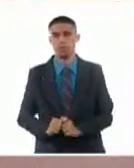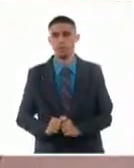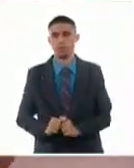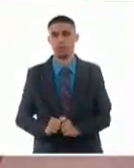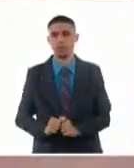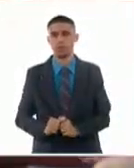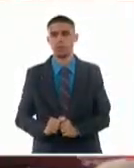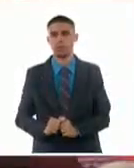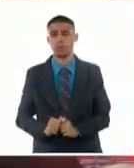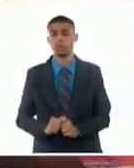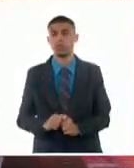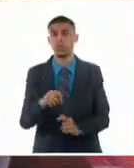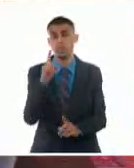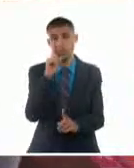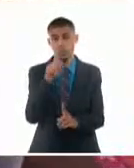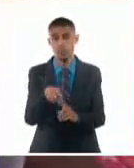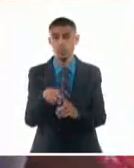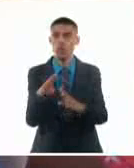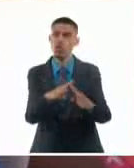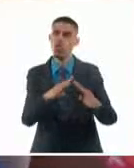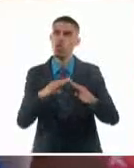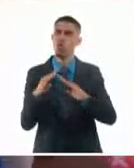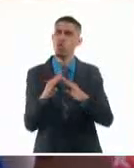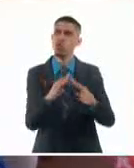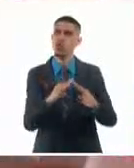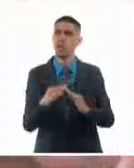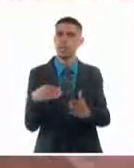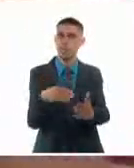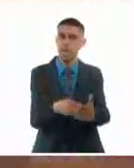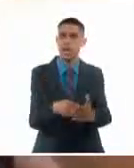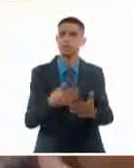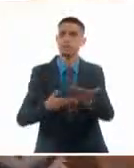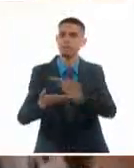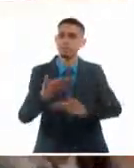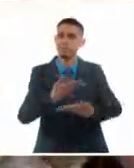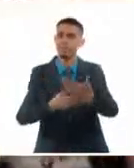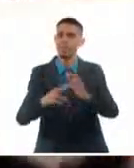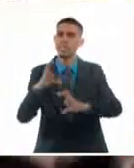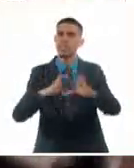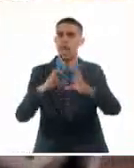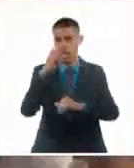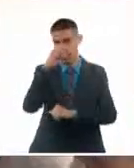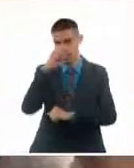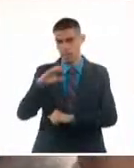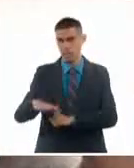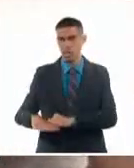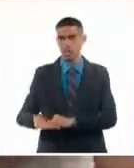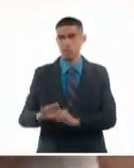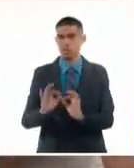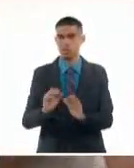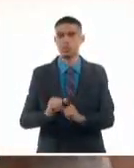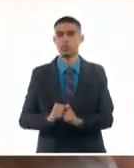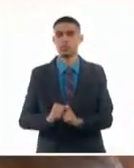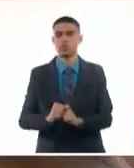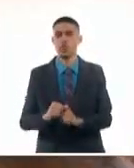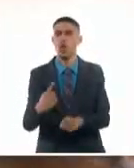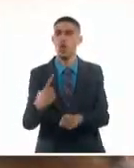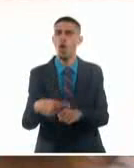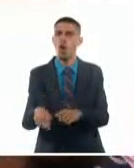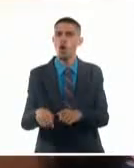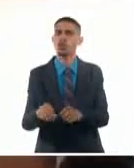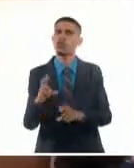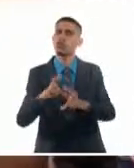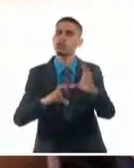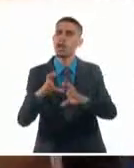intervención en las comunidades y el intercambio con los integrantes del taller infantil Diente de Leche y el Círculo de Interés Universo